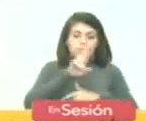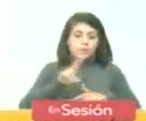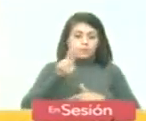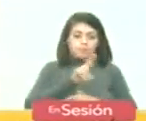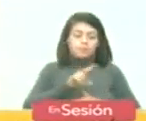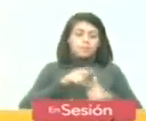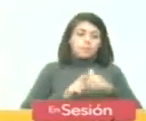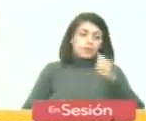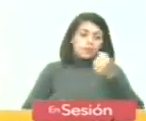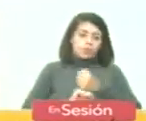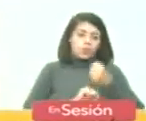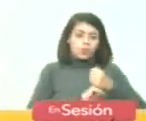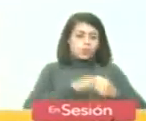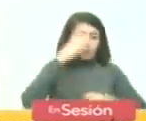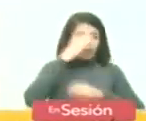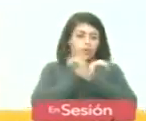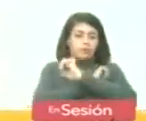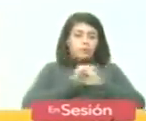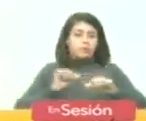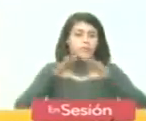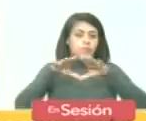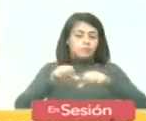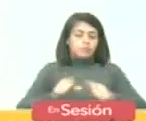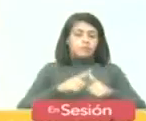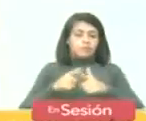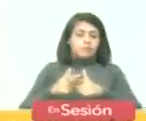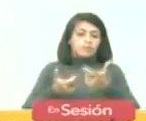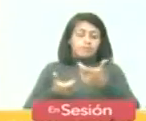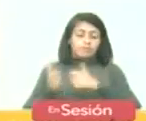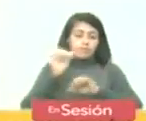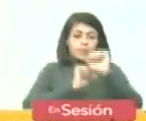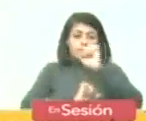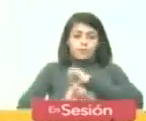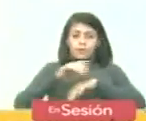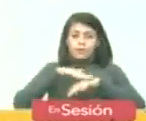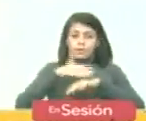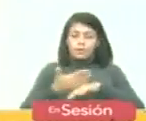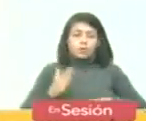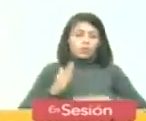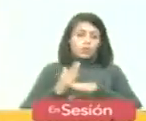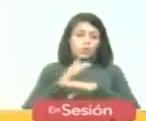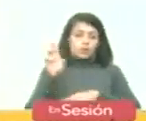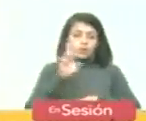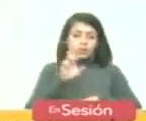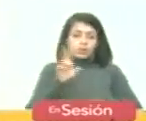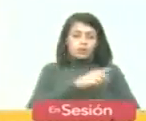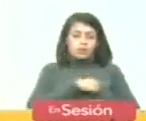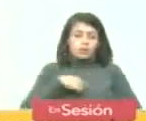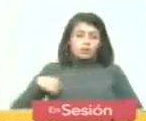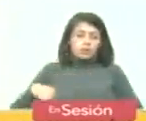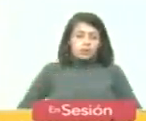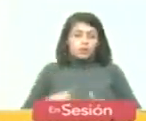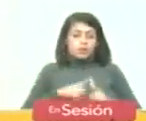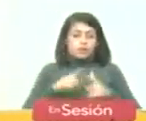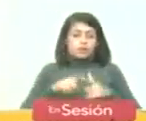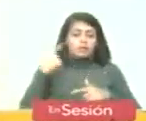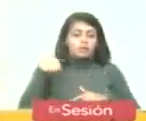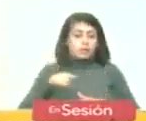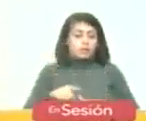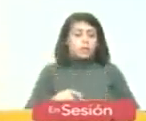una base de operaciones militares para instalación de armas ofensivas estratégicas contra la República Popular China, y